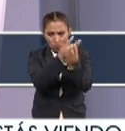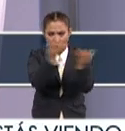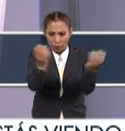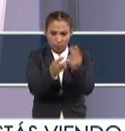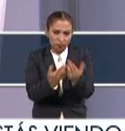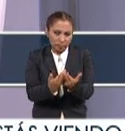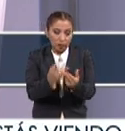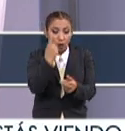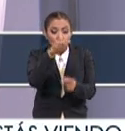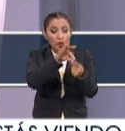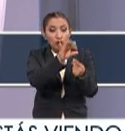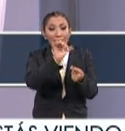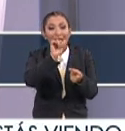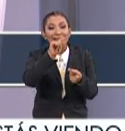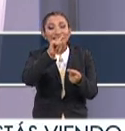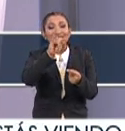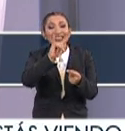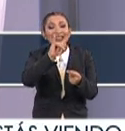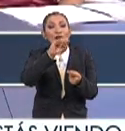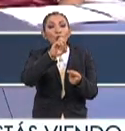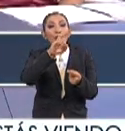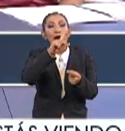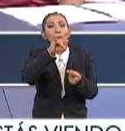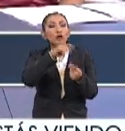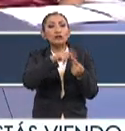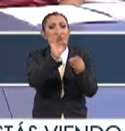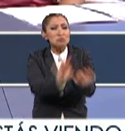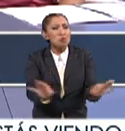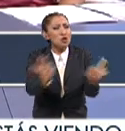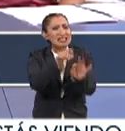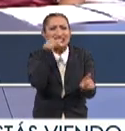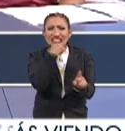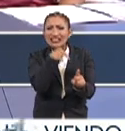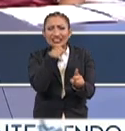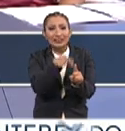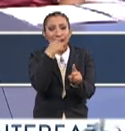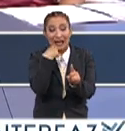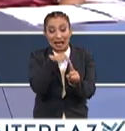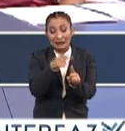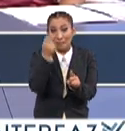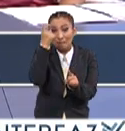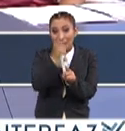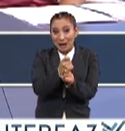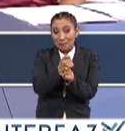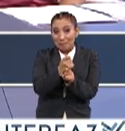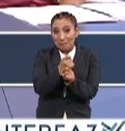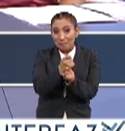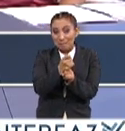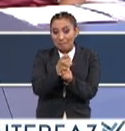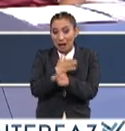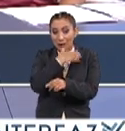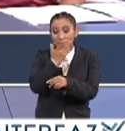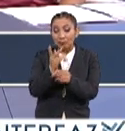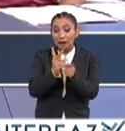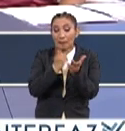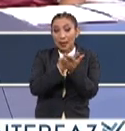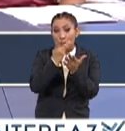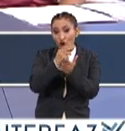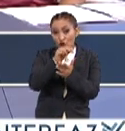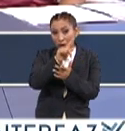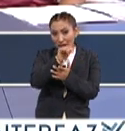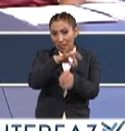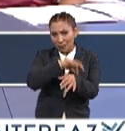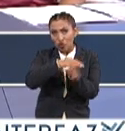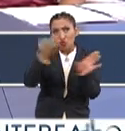muchos. Uno son los anticuerpos. Los anticuerpos son tan importantes que de hecho el primer premio Nobel de Medicina